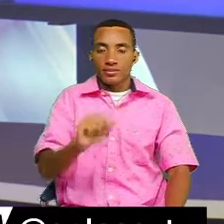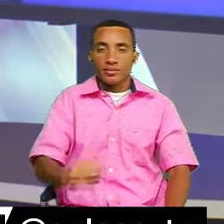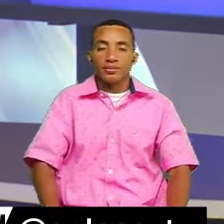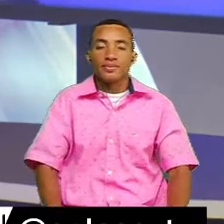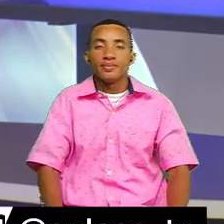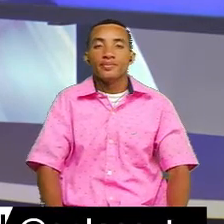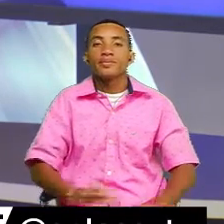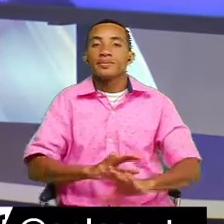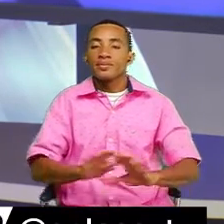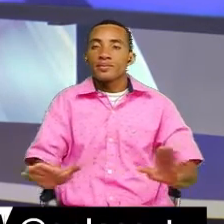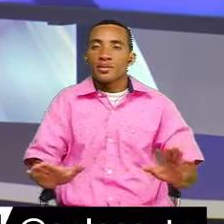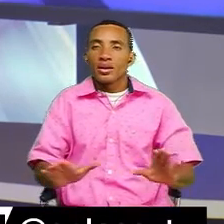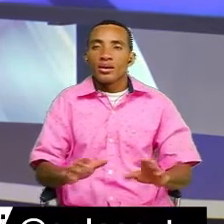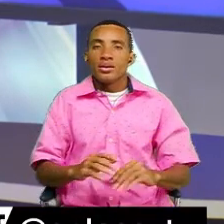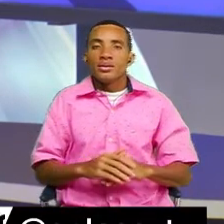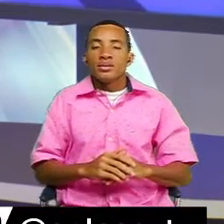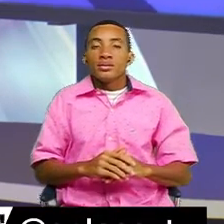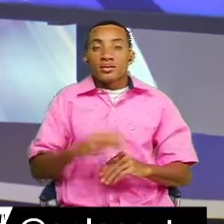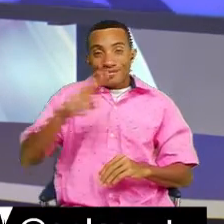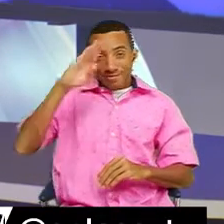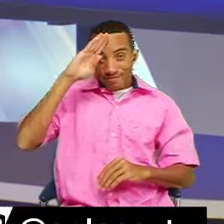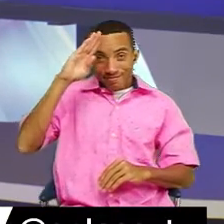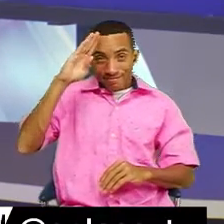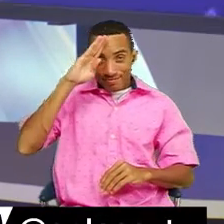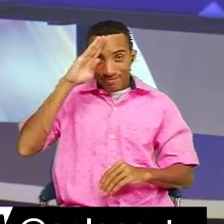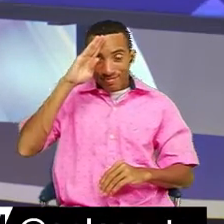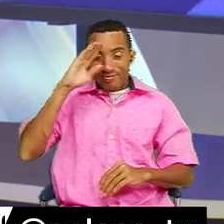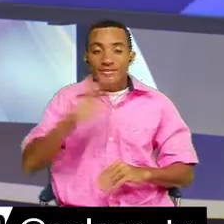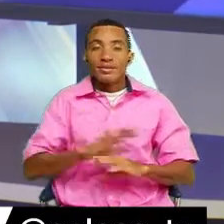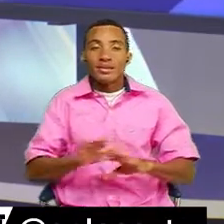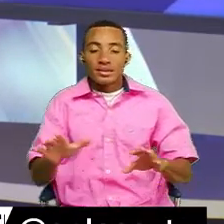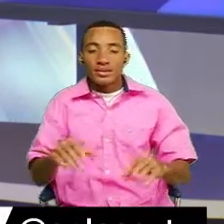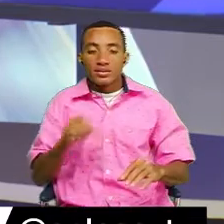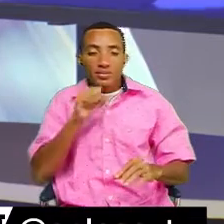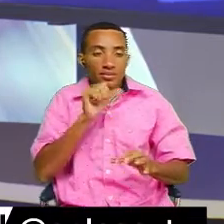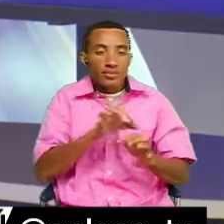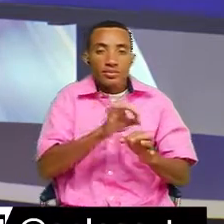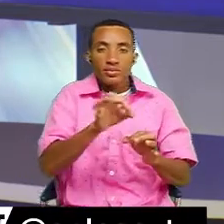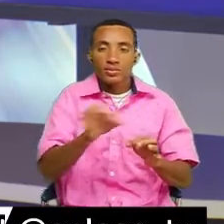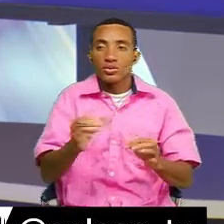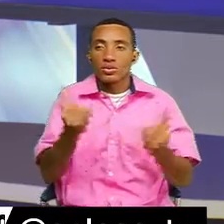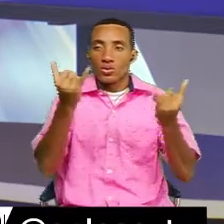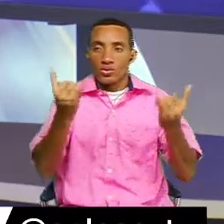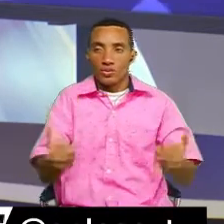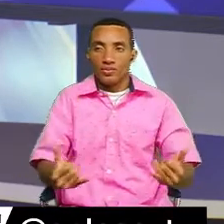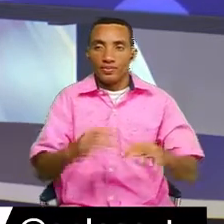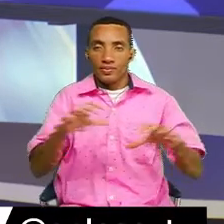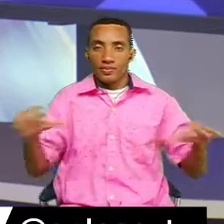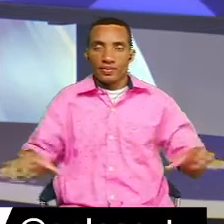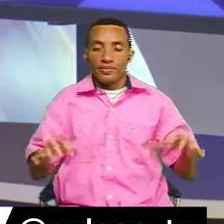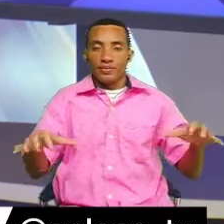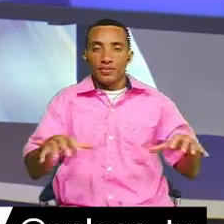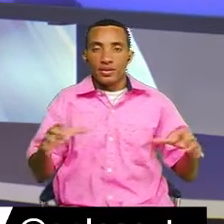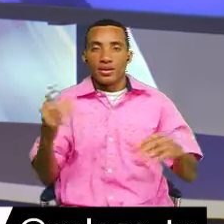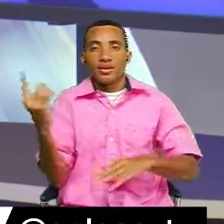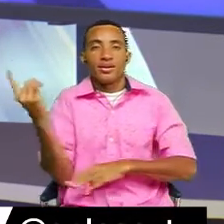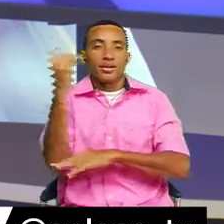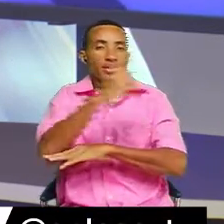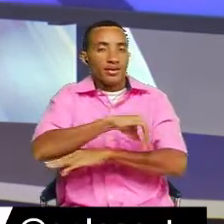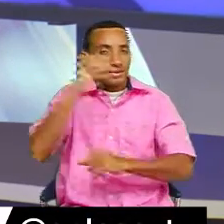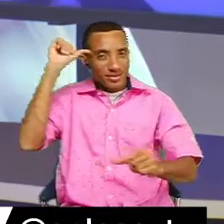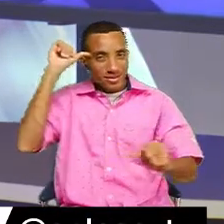resultados operacionales de la policía en el Magdalena Medio, vale la pena también resaltar que hoy iniciaron las actividades de celebración del aniversario de